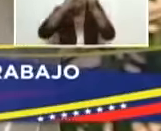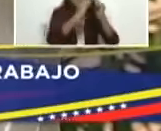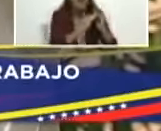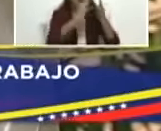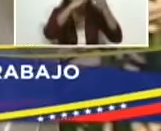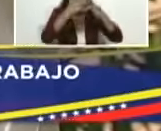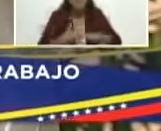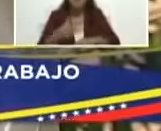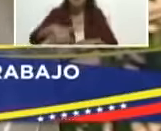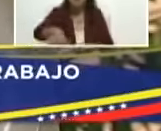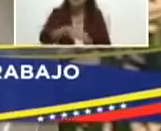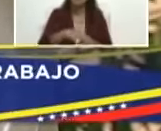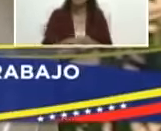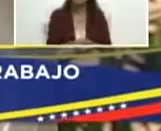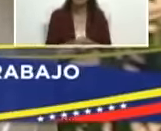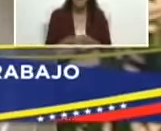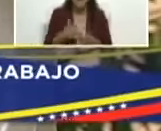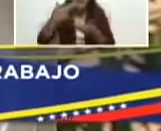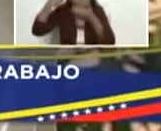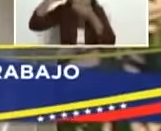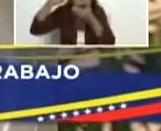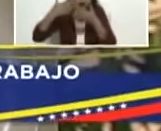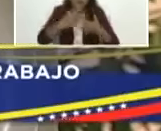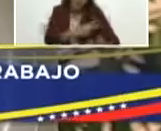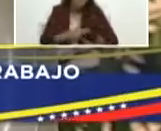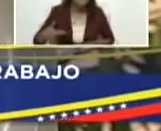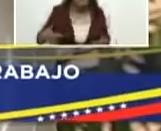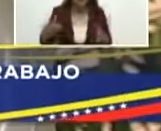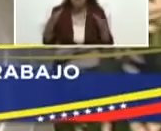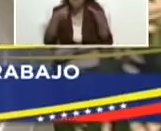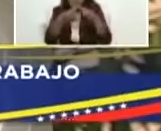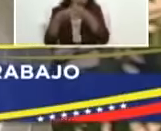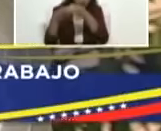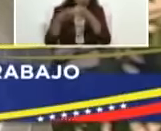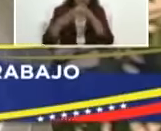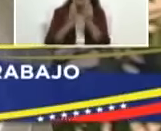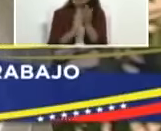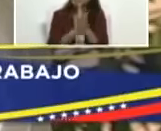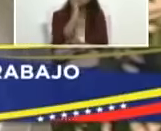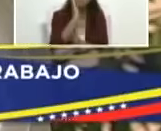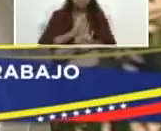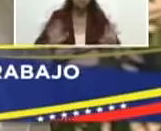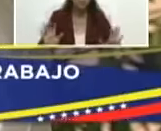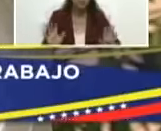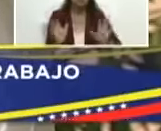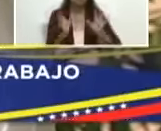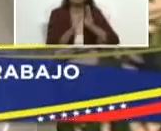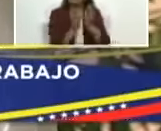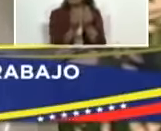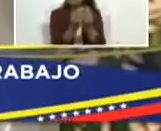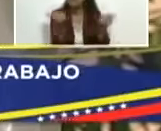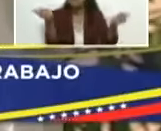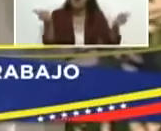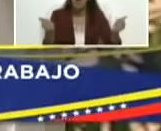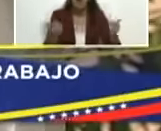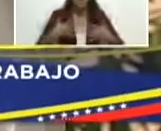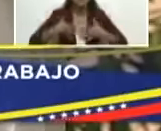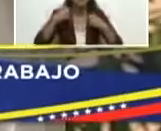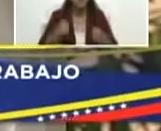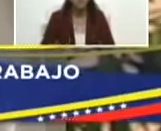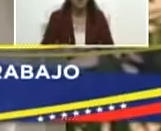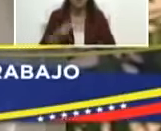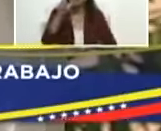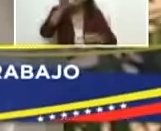que las mafias, las bandas, cedan terreno ante la seguridad de